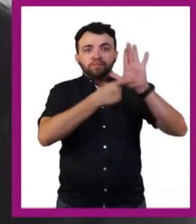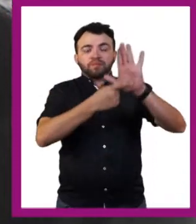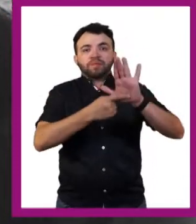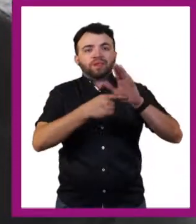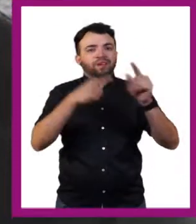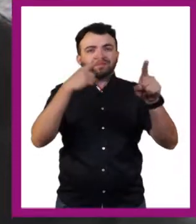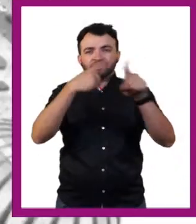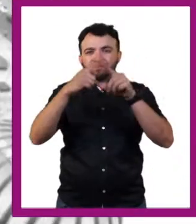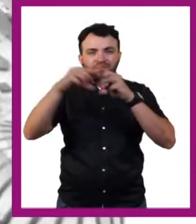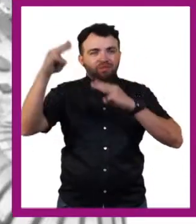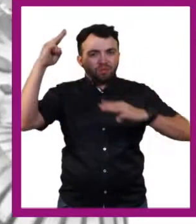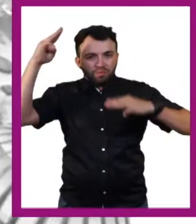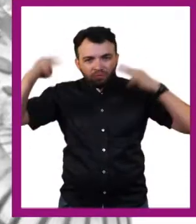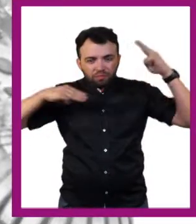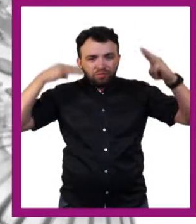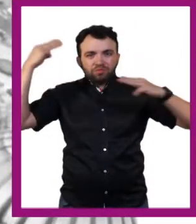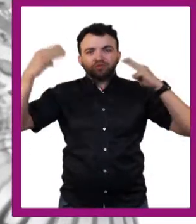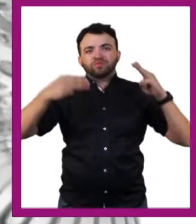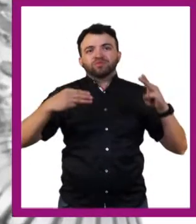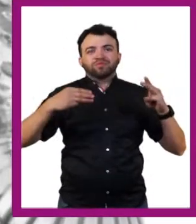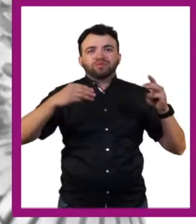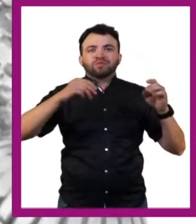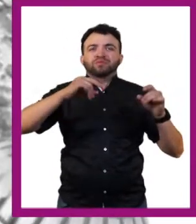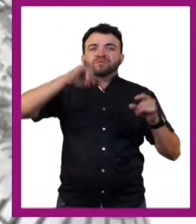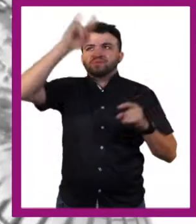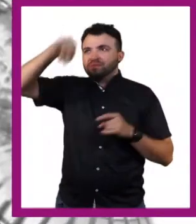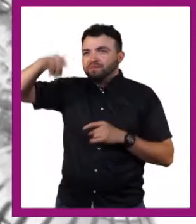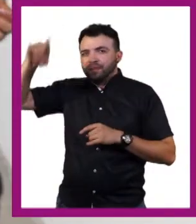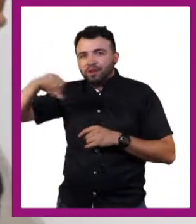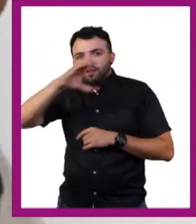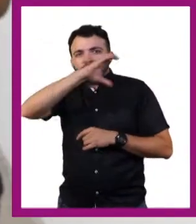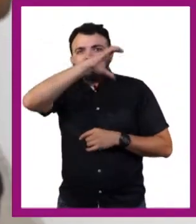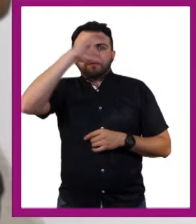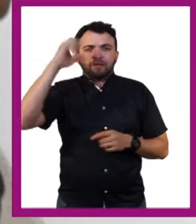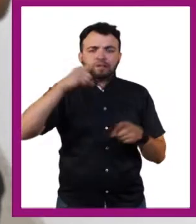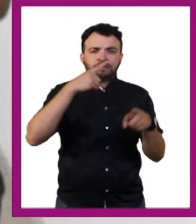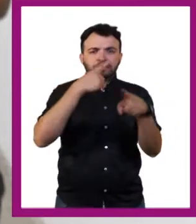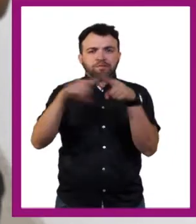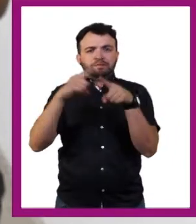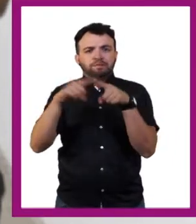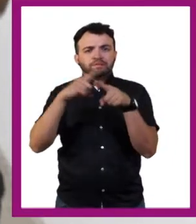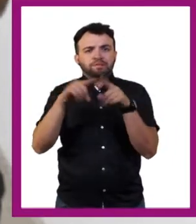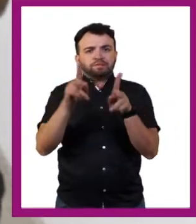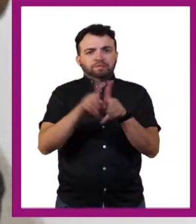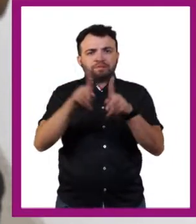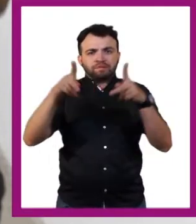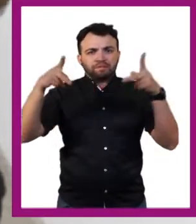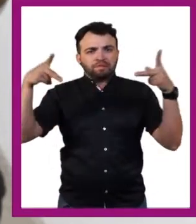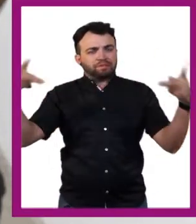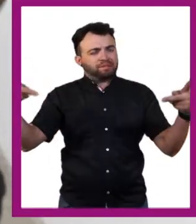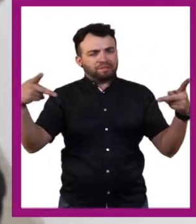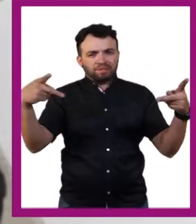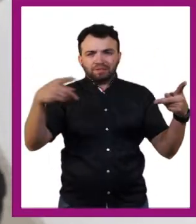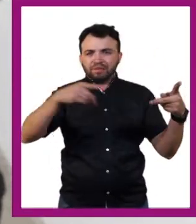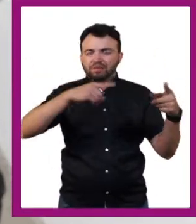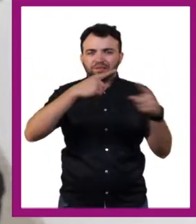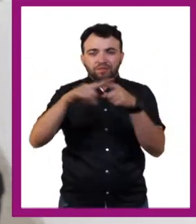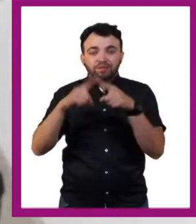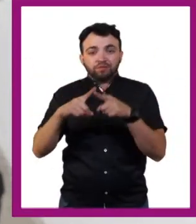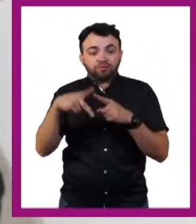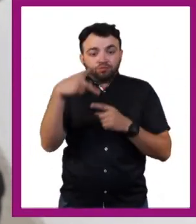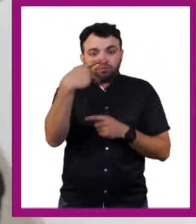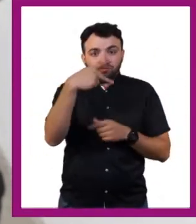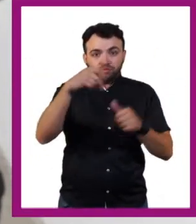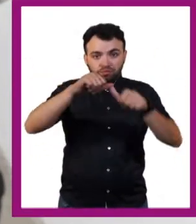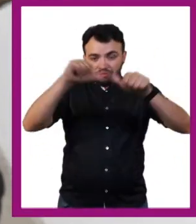y galerías nacionales e internacionales. Ha publicado fotografías en diferentes revistas especializadas y su obra se encuentra en